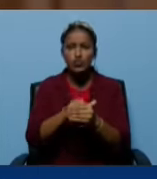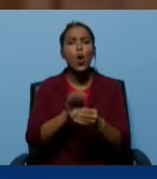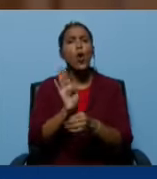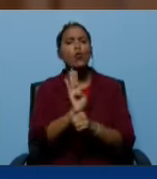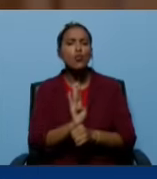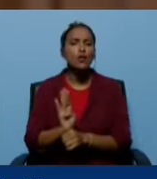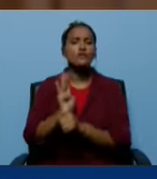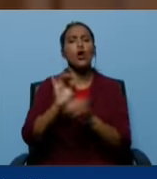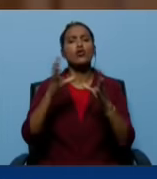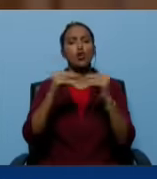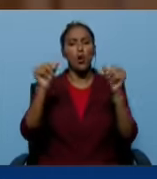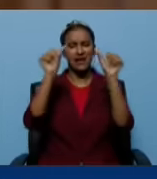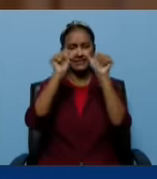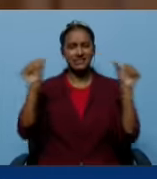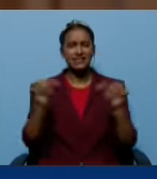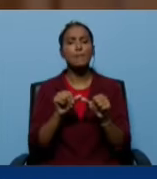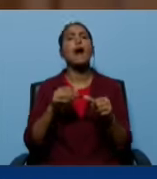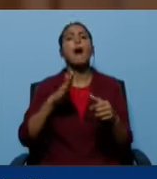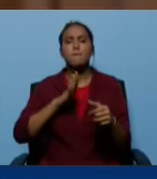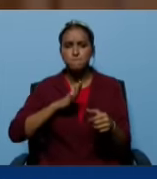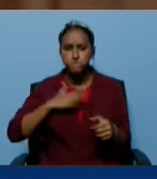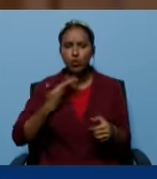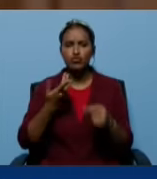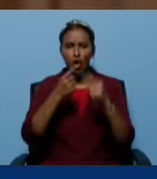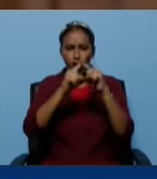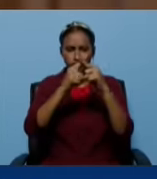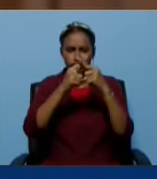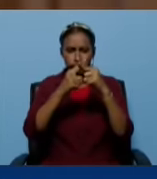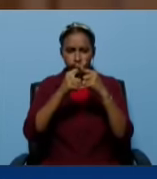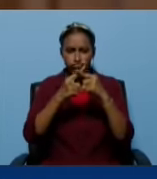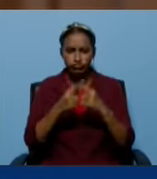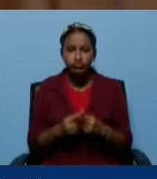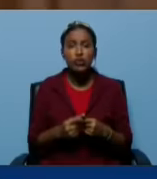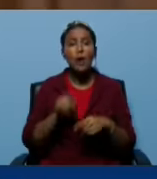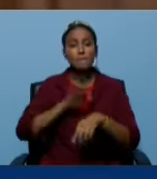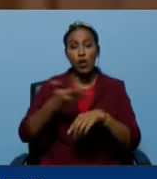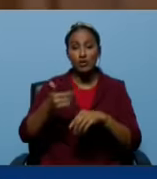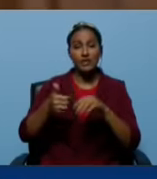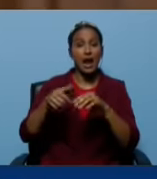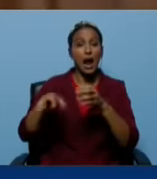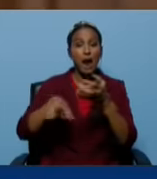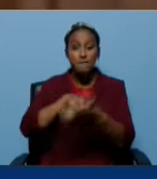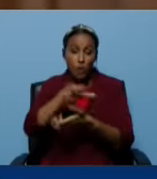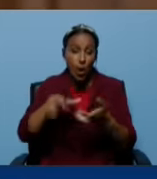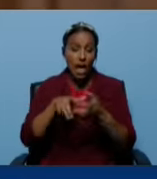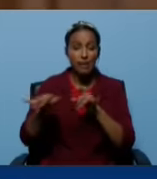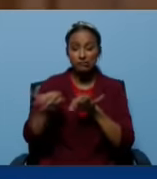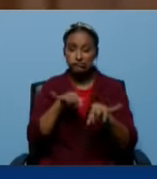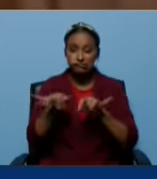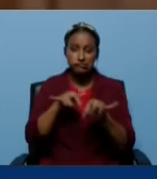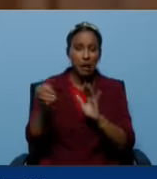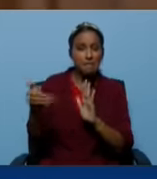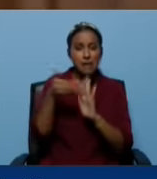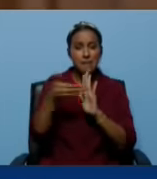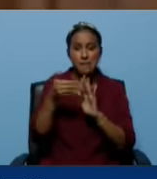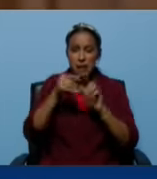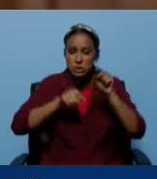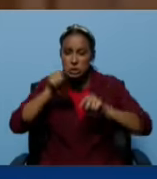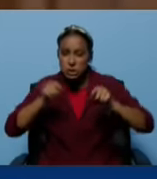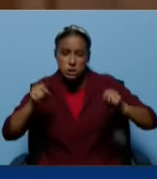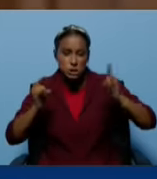mundo, pudo garantizar que, a pesar de haber en marcha un golpe de Estado de carácter cibernético, de carácter